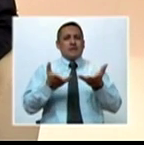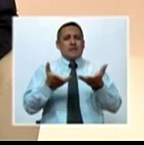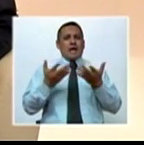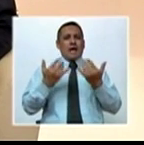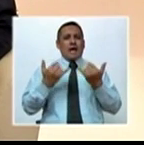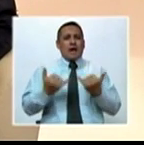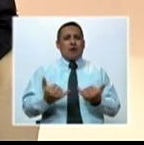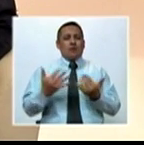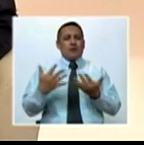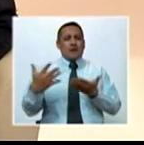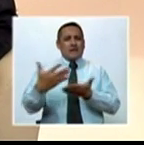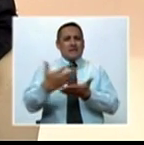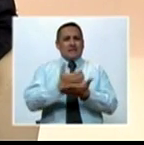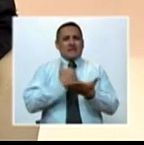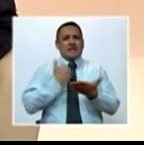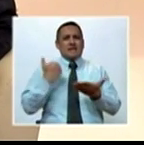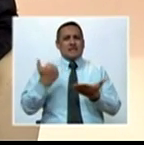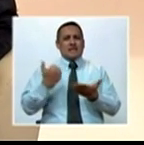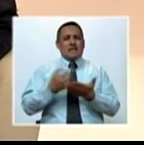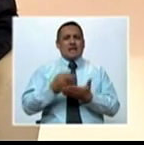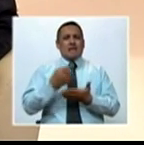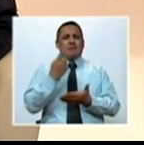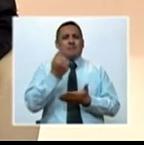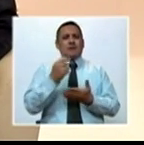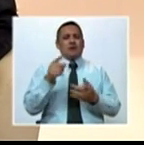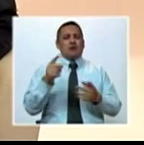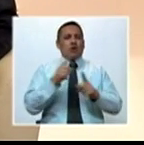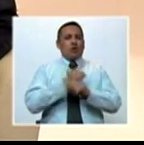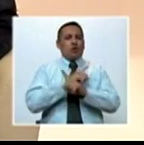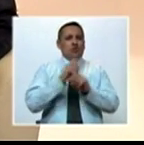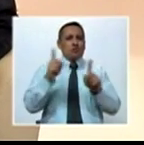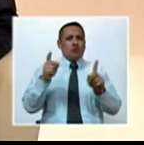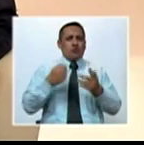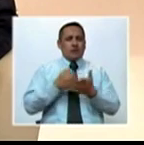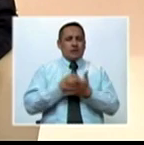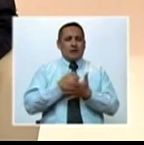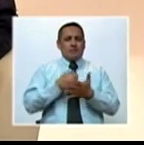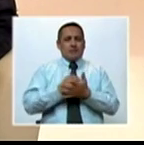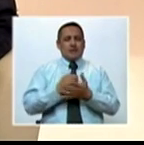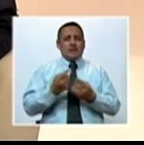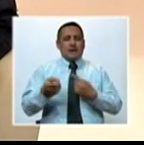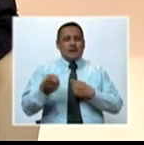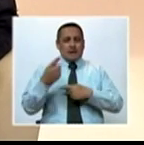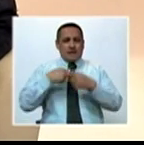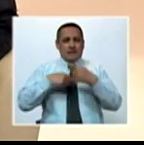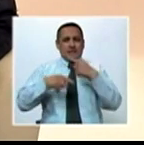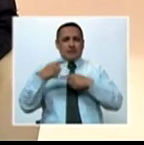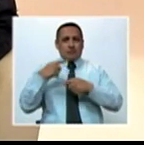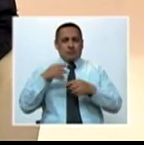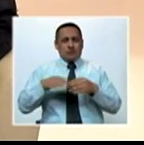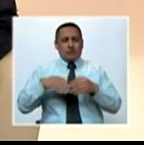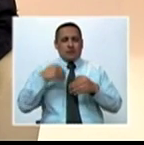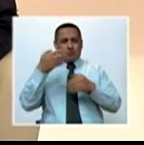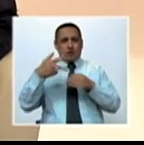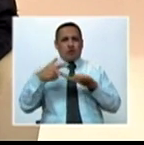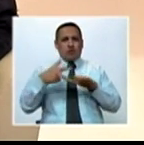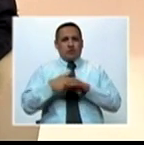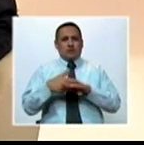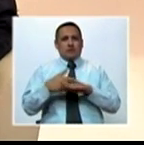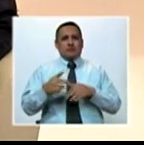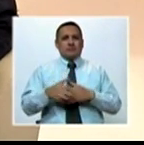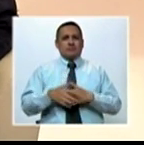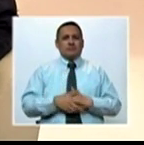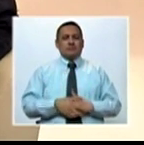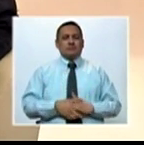da esta embargabilidad o no de los ingresos. Volvemos después de esta